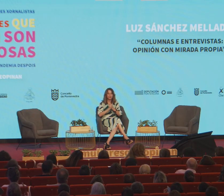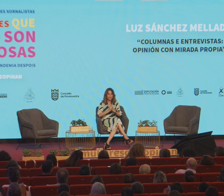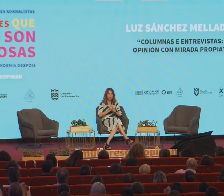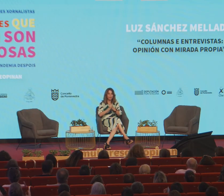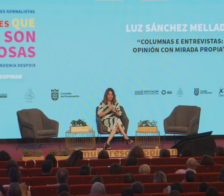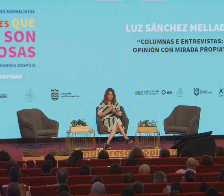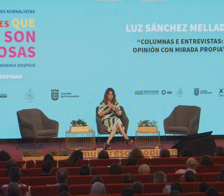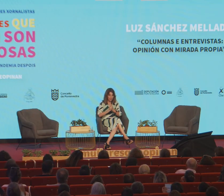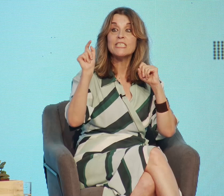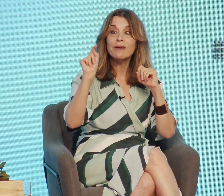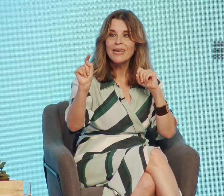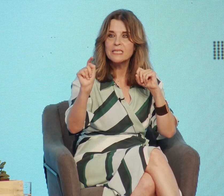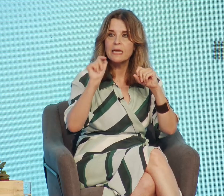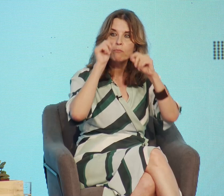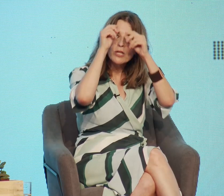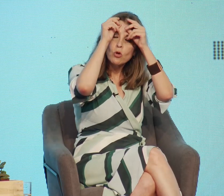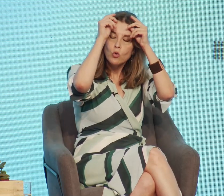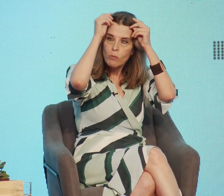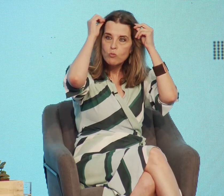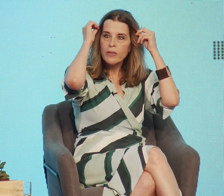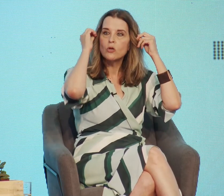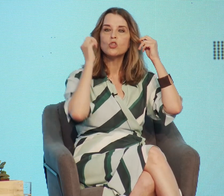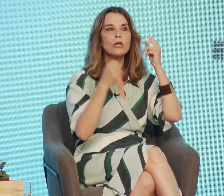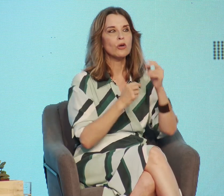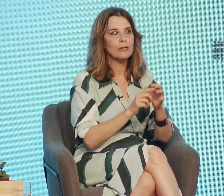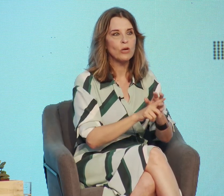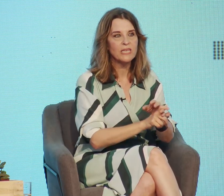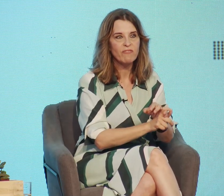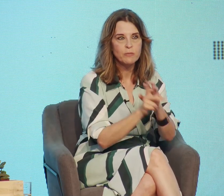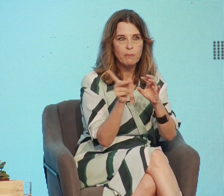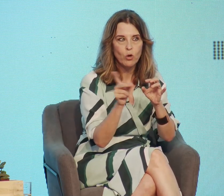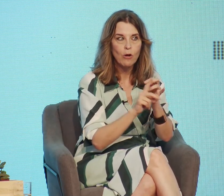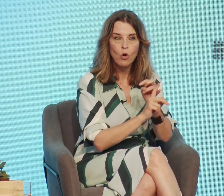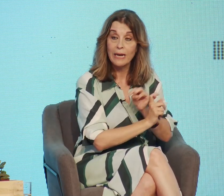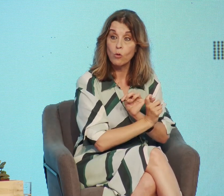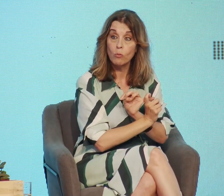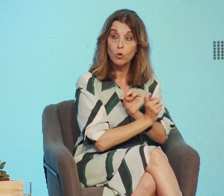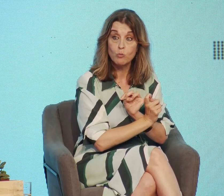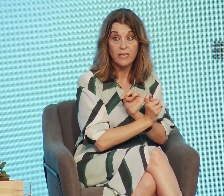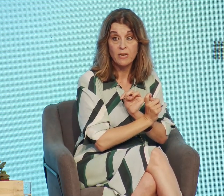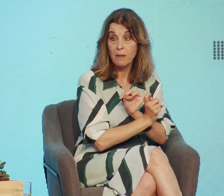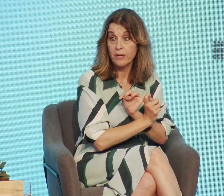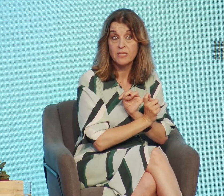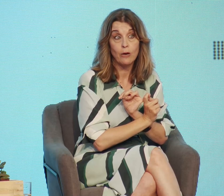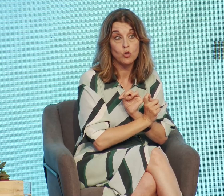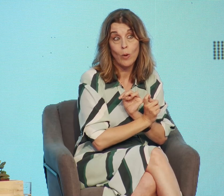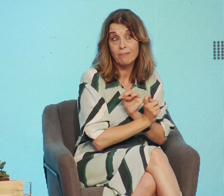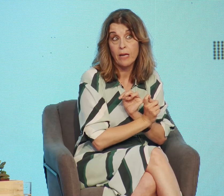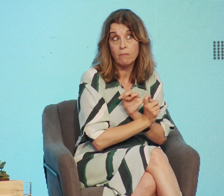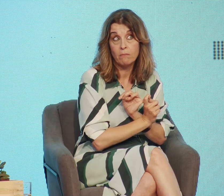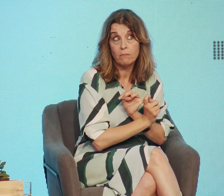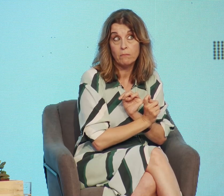Ahora es verdad que hay más mujeres y es verdad que se están imponiendo nuevos modelos. Yo tengo redactoras jefes, primero, que han congelado óvulos para ser madres a